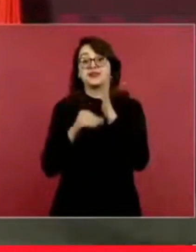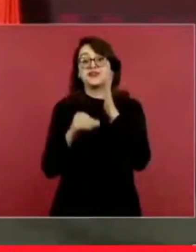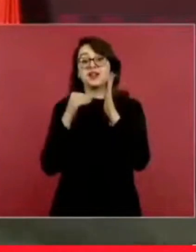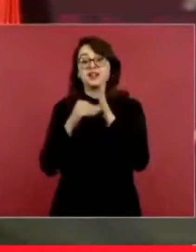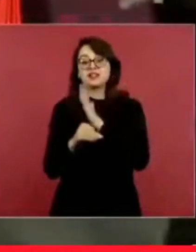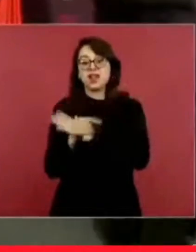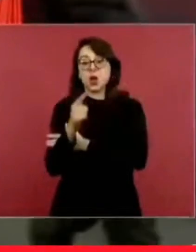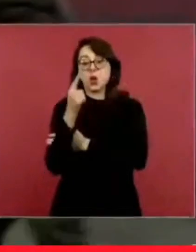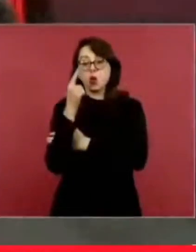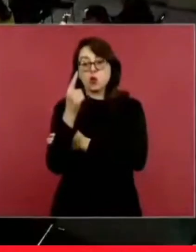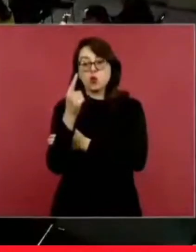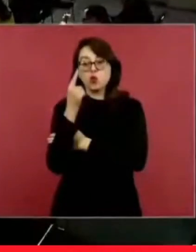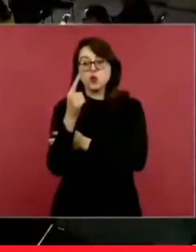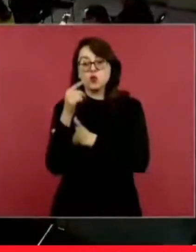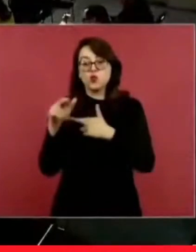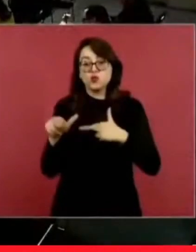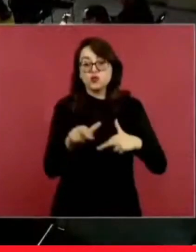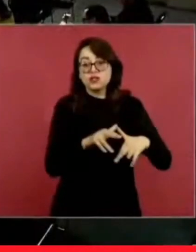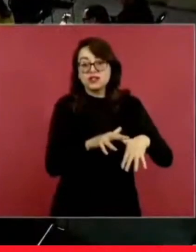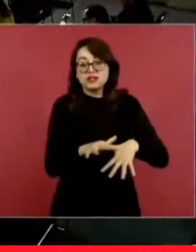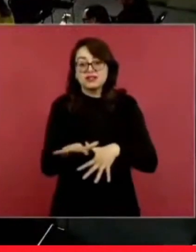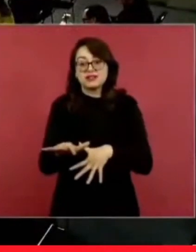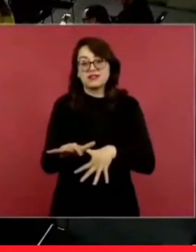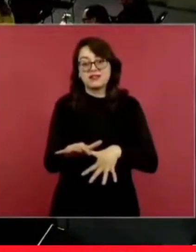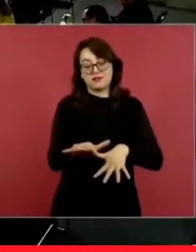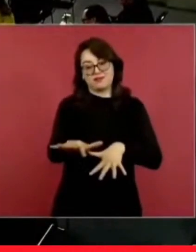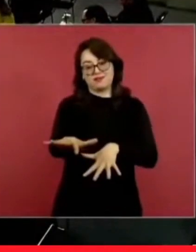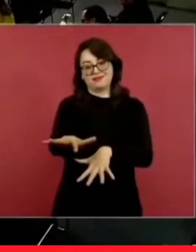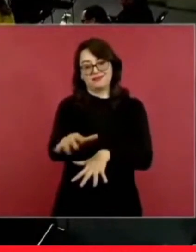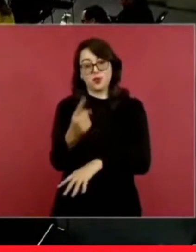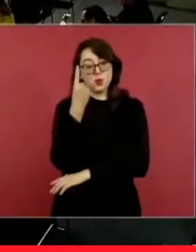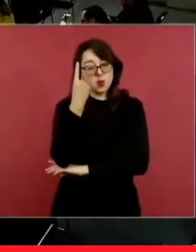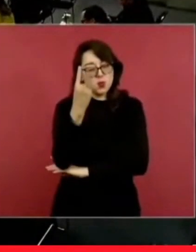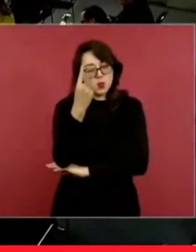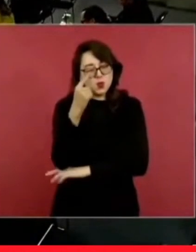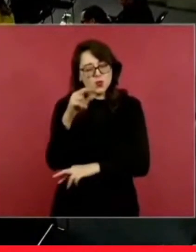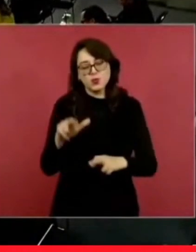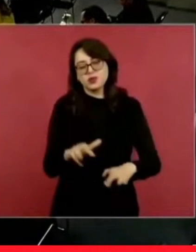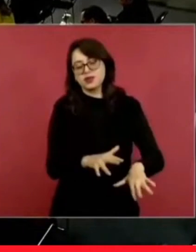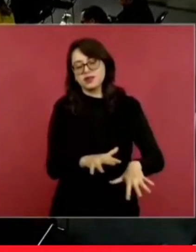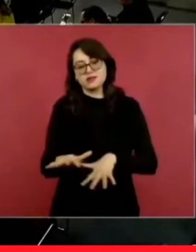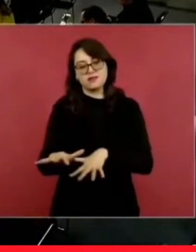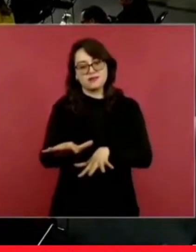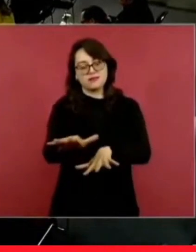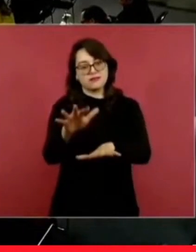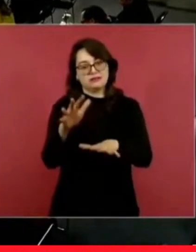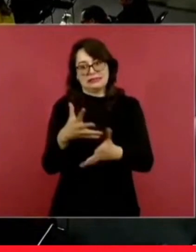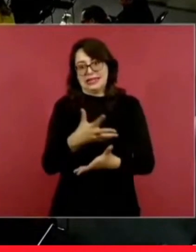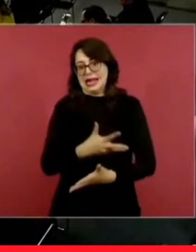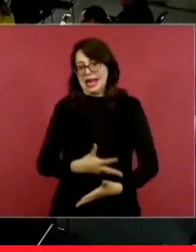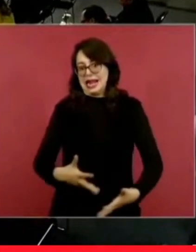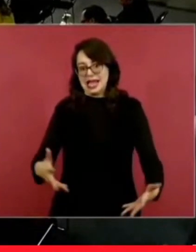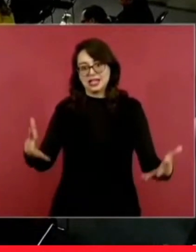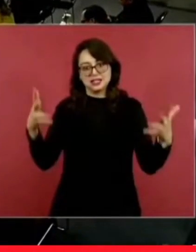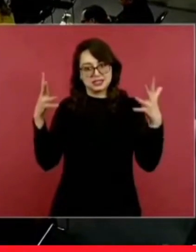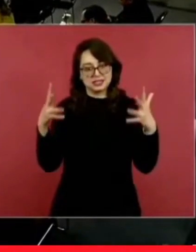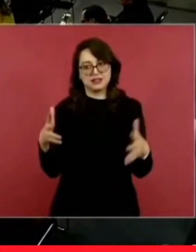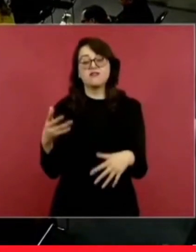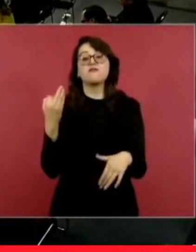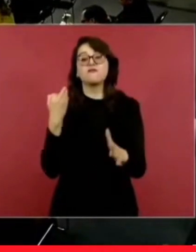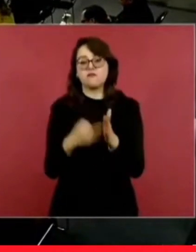que el río Sumacinta, el mono sagrado. ¿Sí? Que es el río más grande de México.